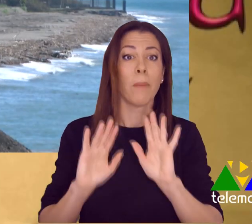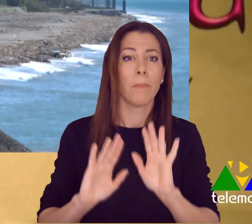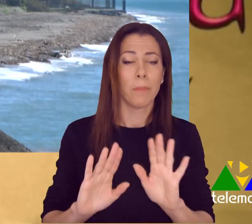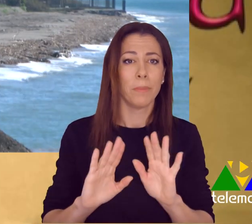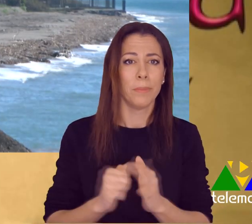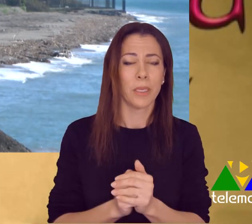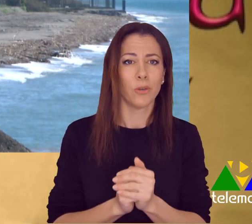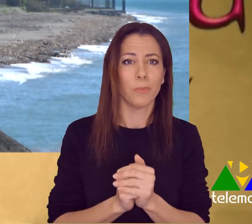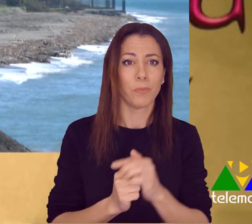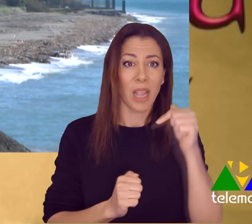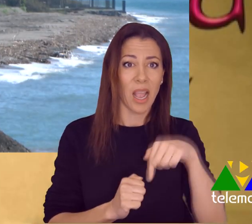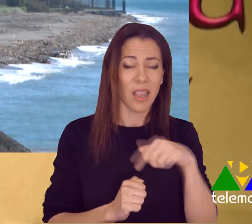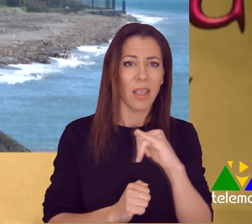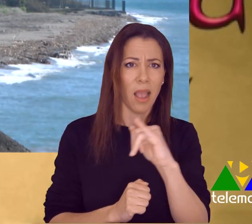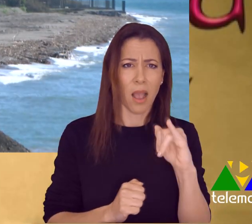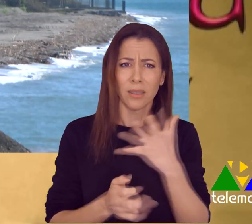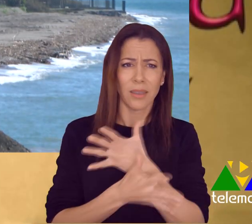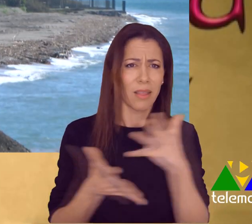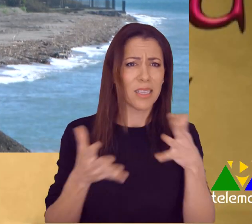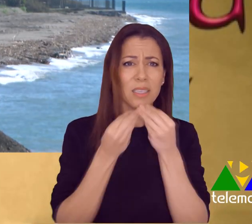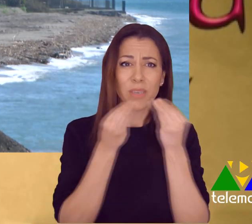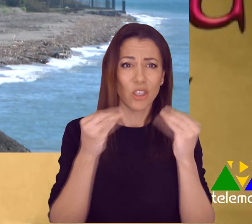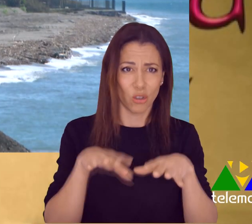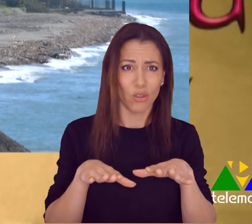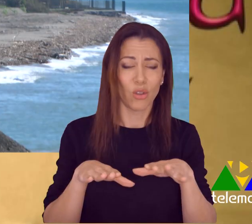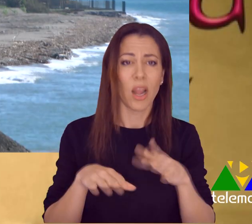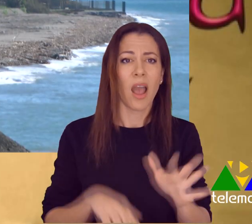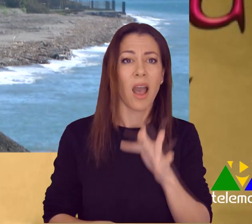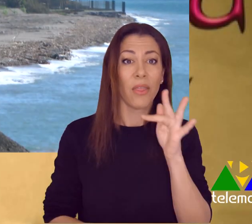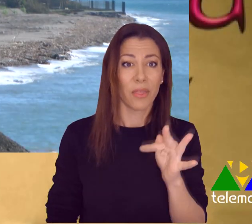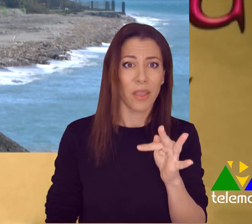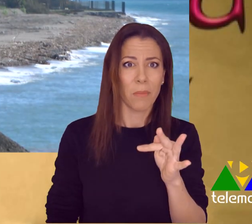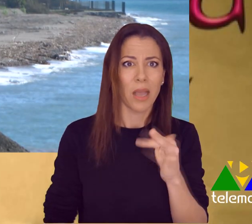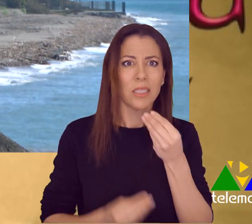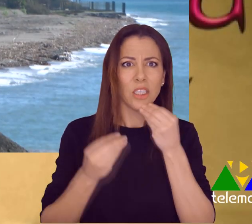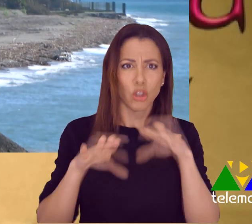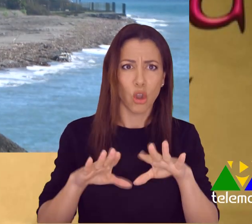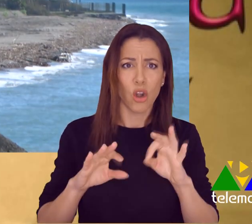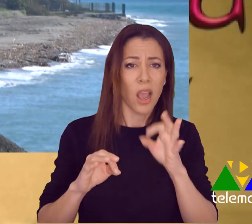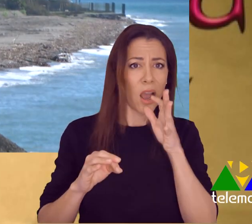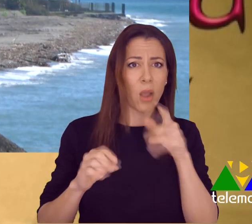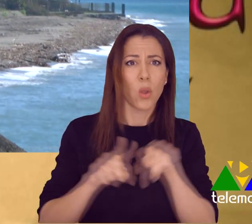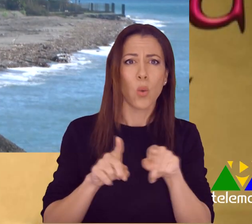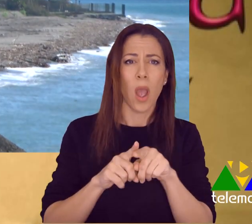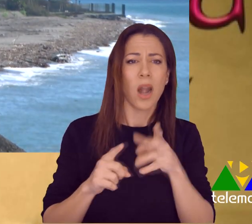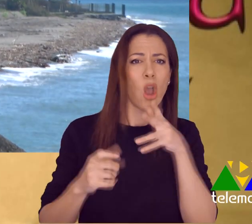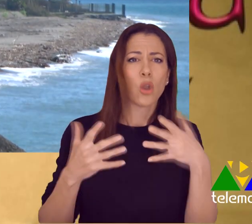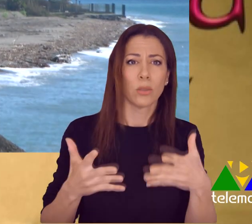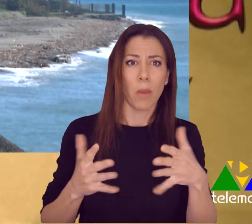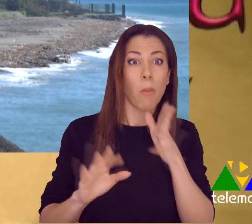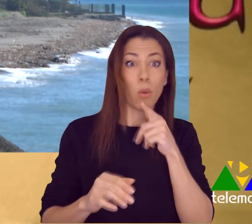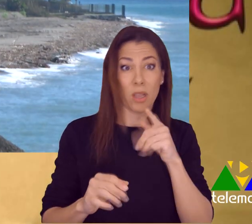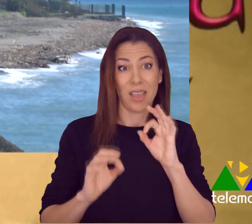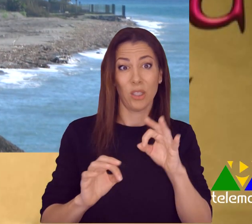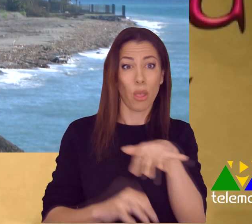que aquí hay una grandísima historia, incluso historia contemporánea. Esto es un lugar de